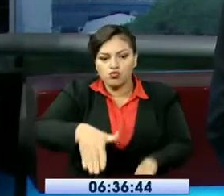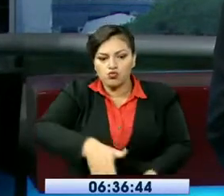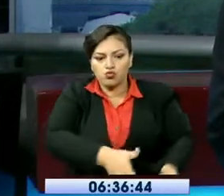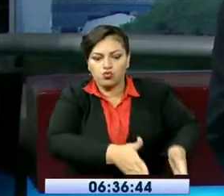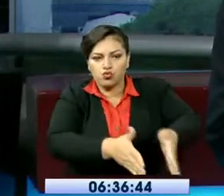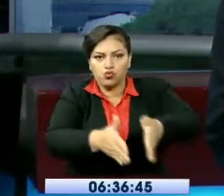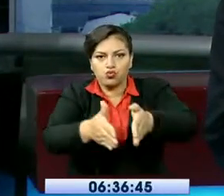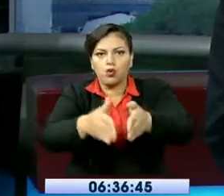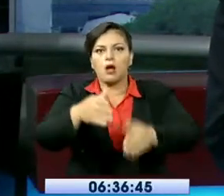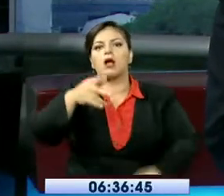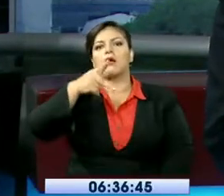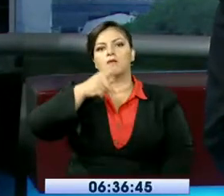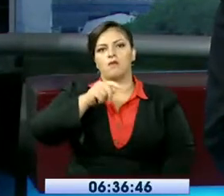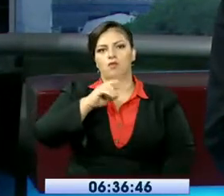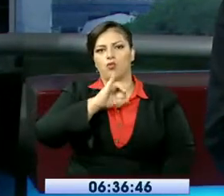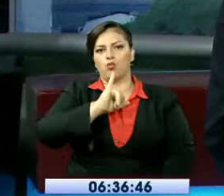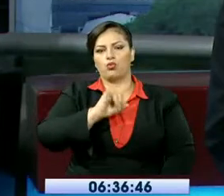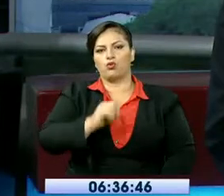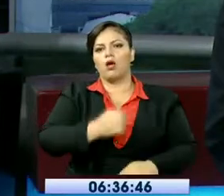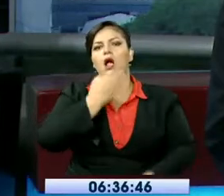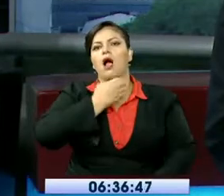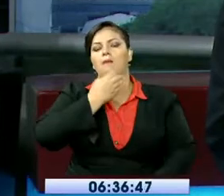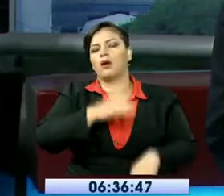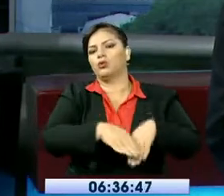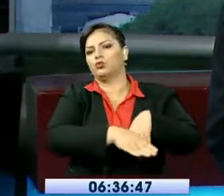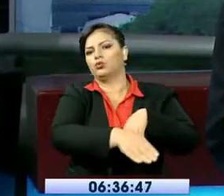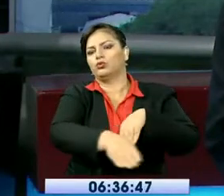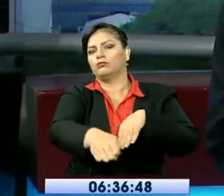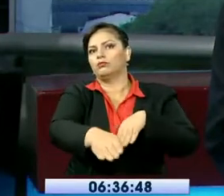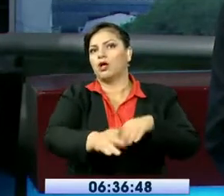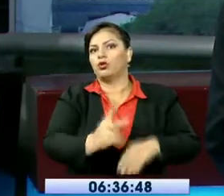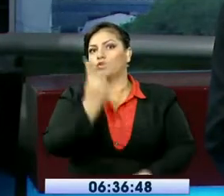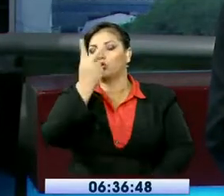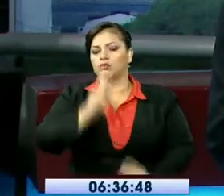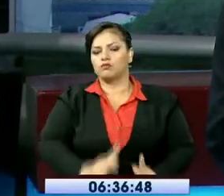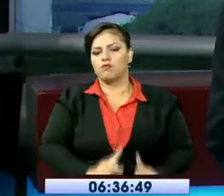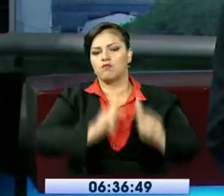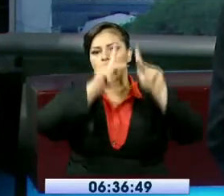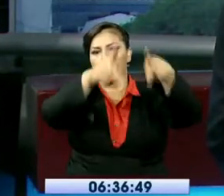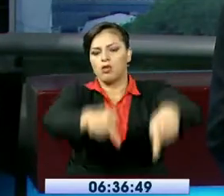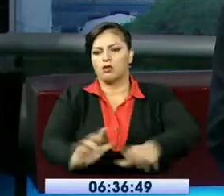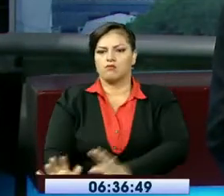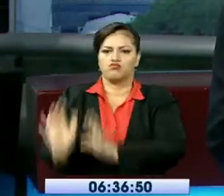en la provincia de Pastaza. Autoridades han adoptado medidas emergentes para prevención.